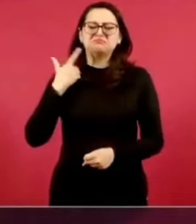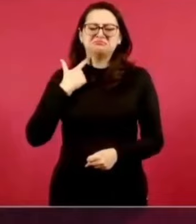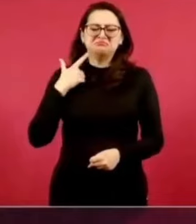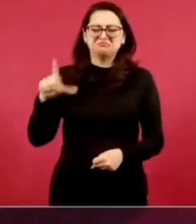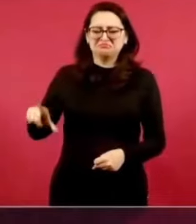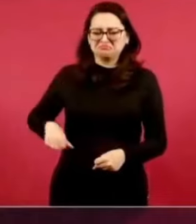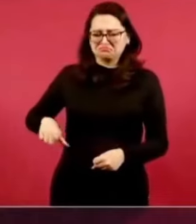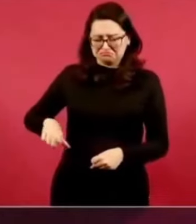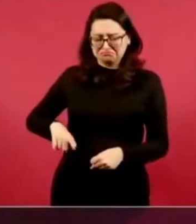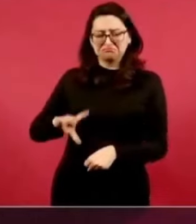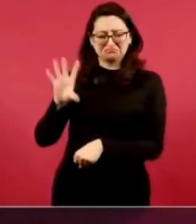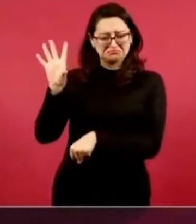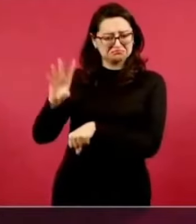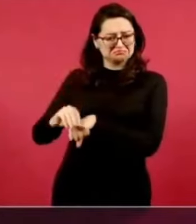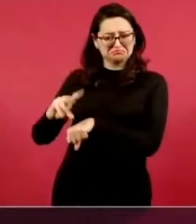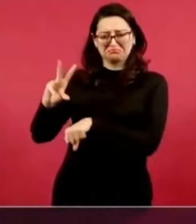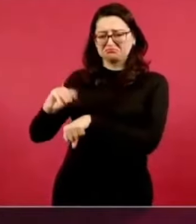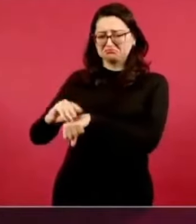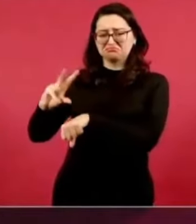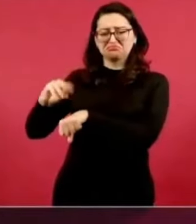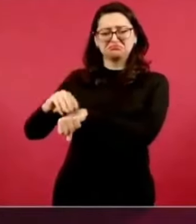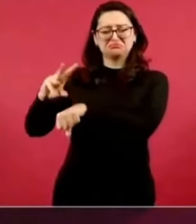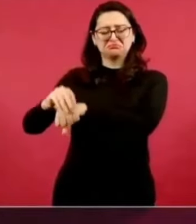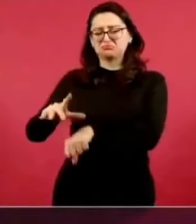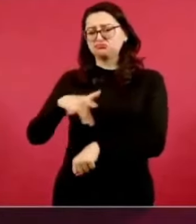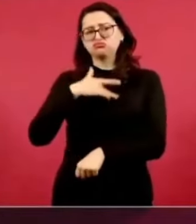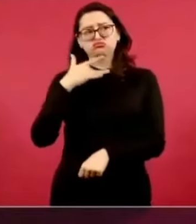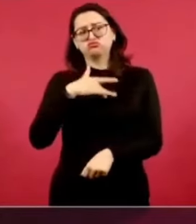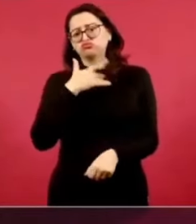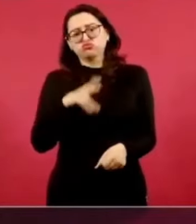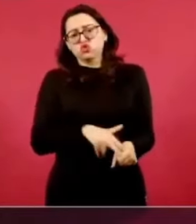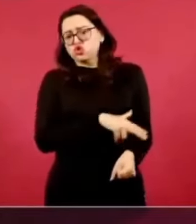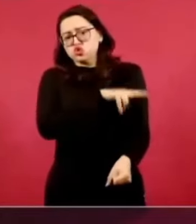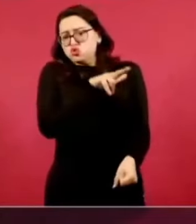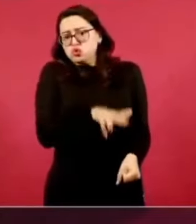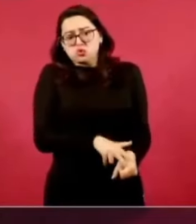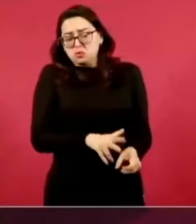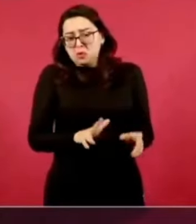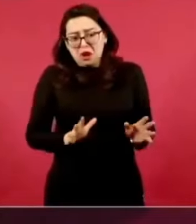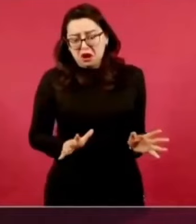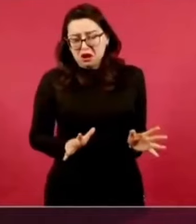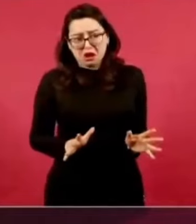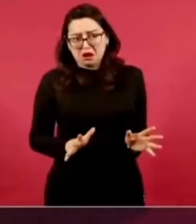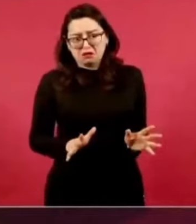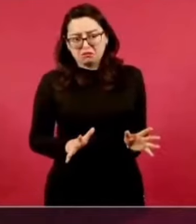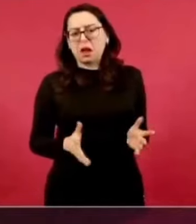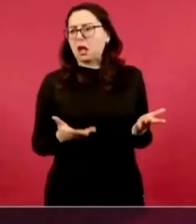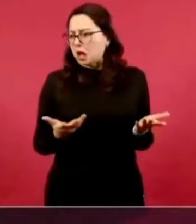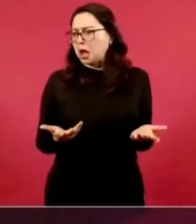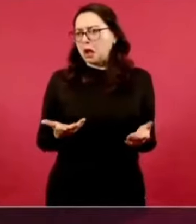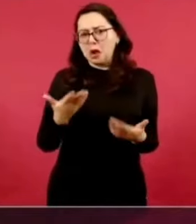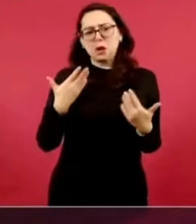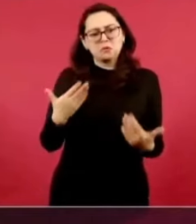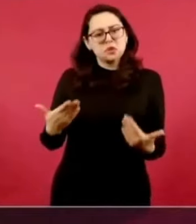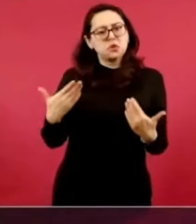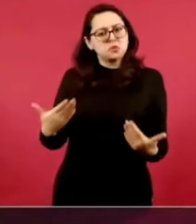Se ven normales, como se veía normal la corrupción.